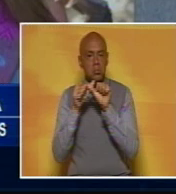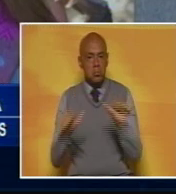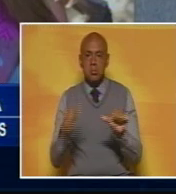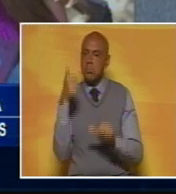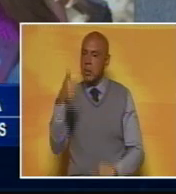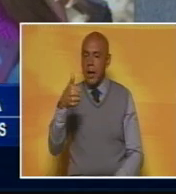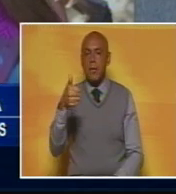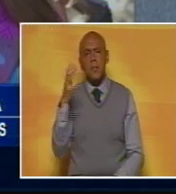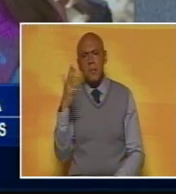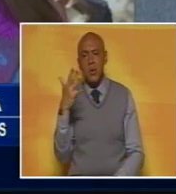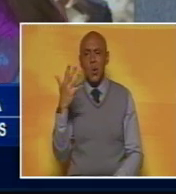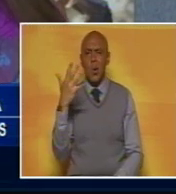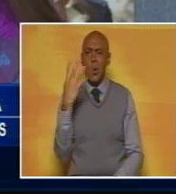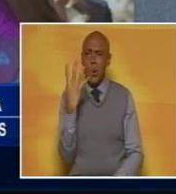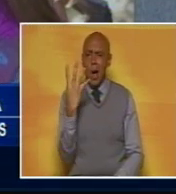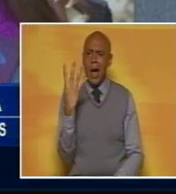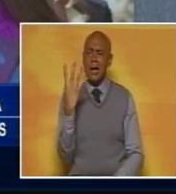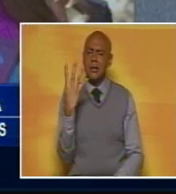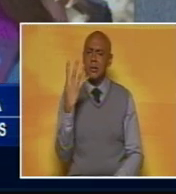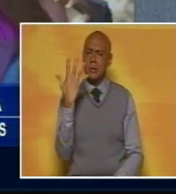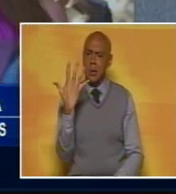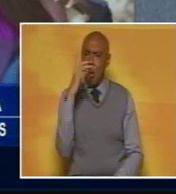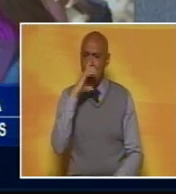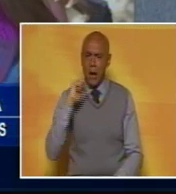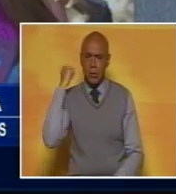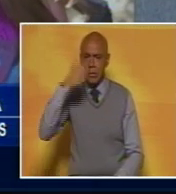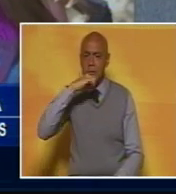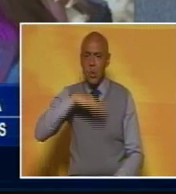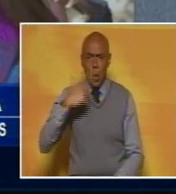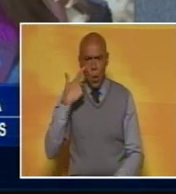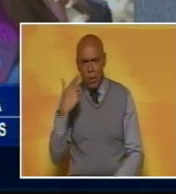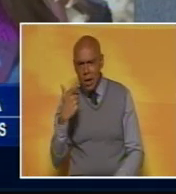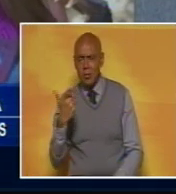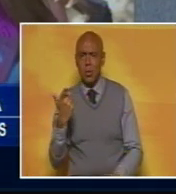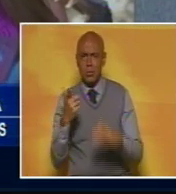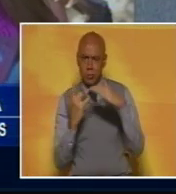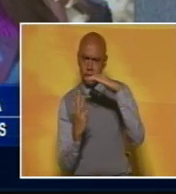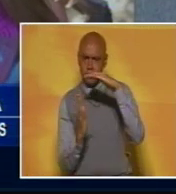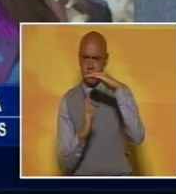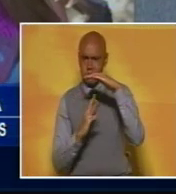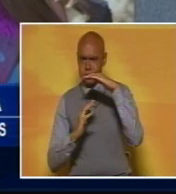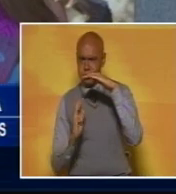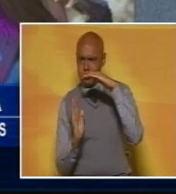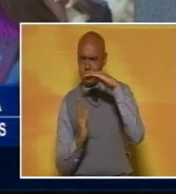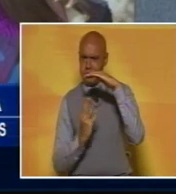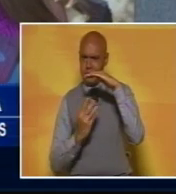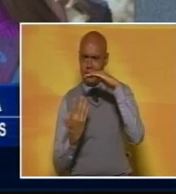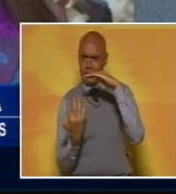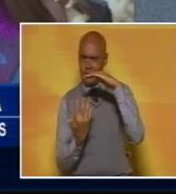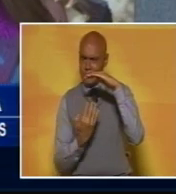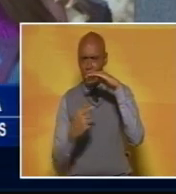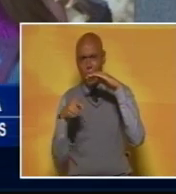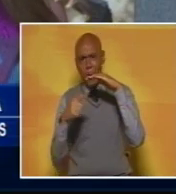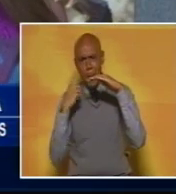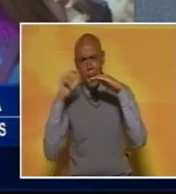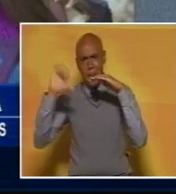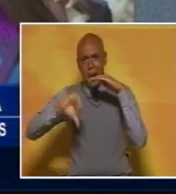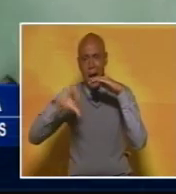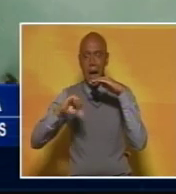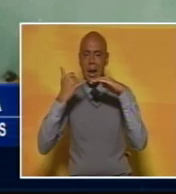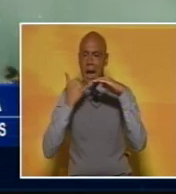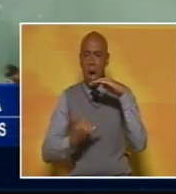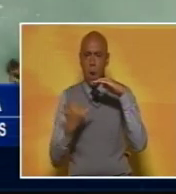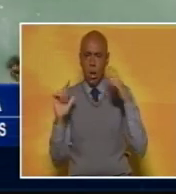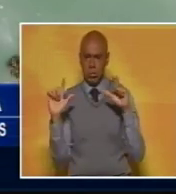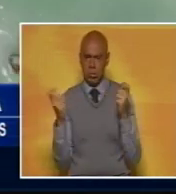últimos 4 o 5 años vimos una tormenta perfecta de estresores importantes que realmente diezmaron nuestro bosque de